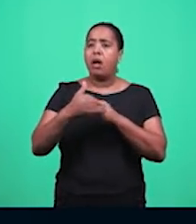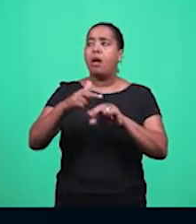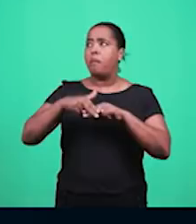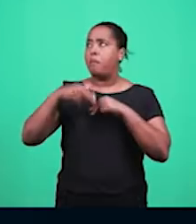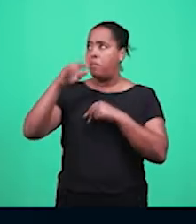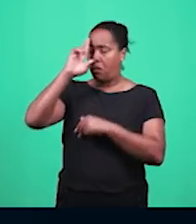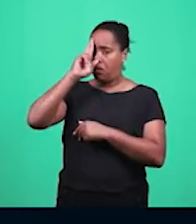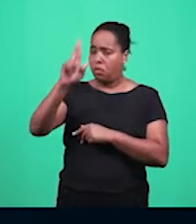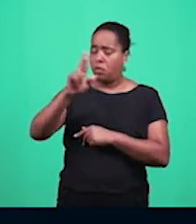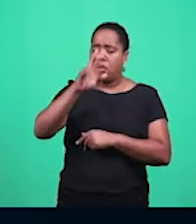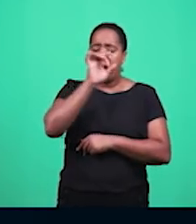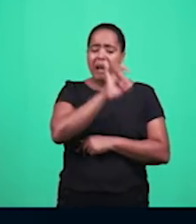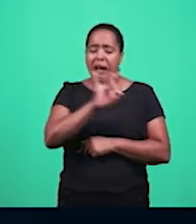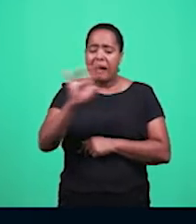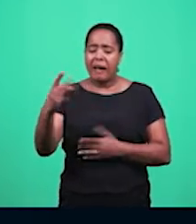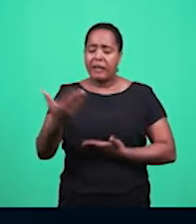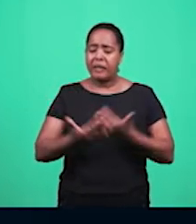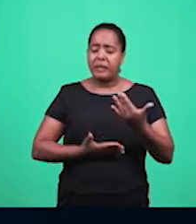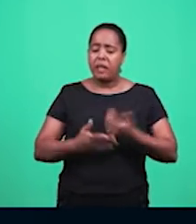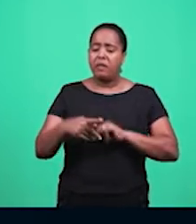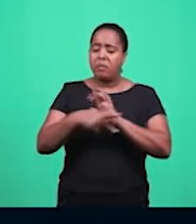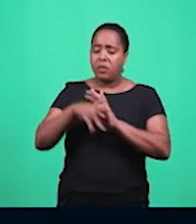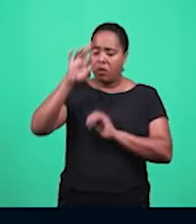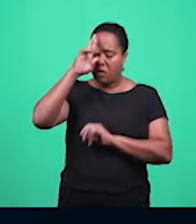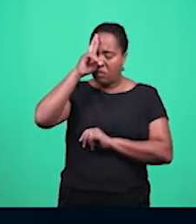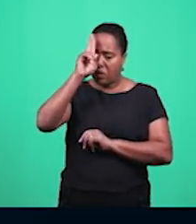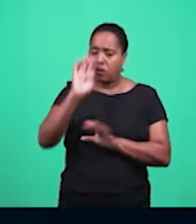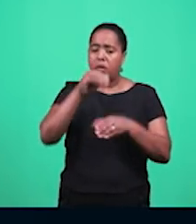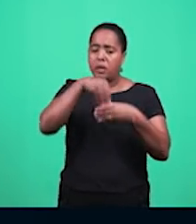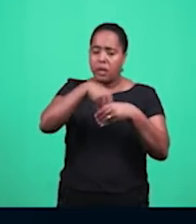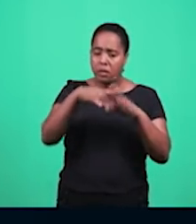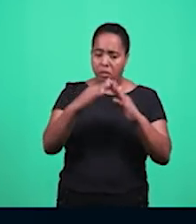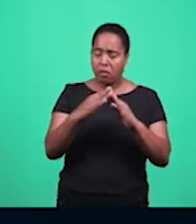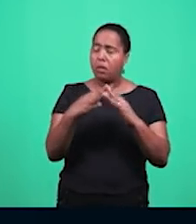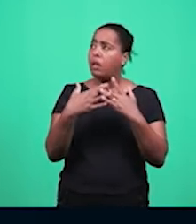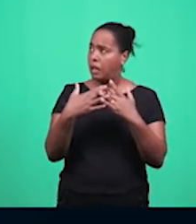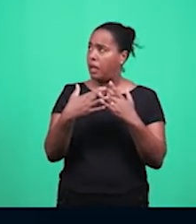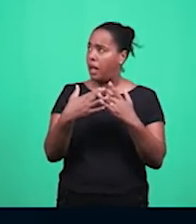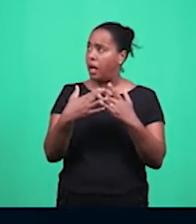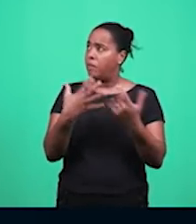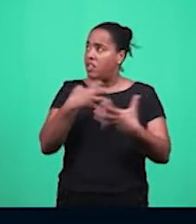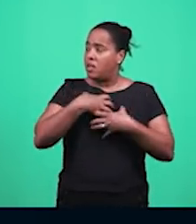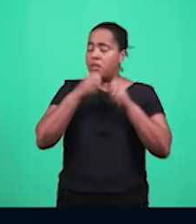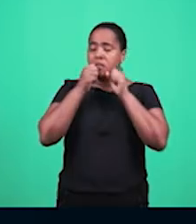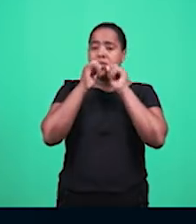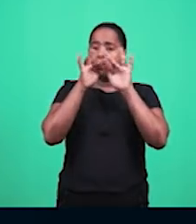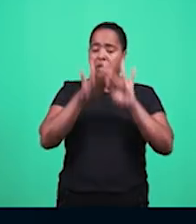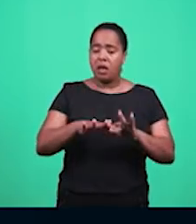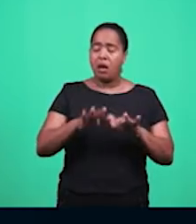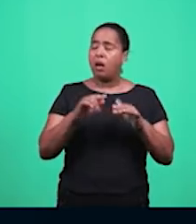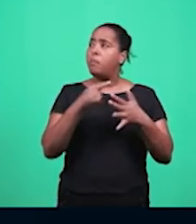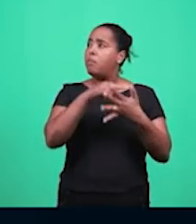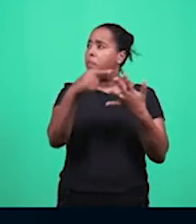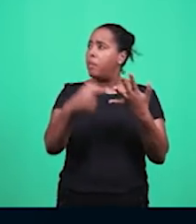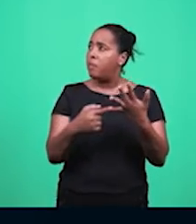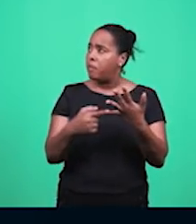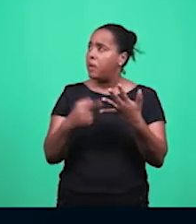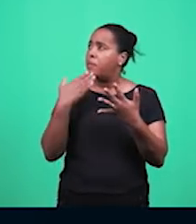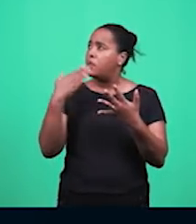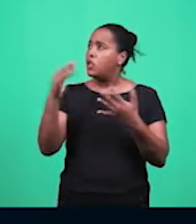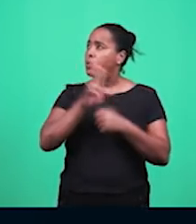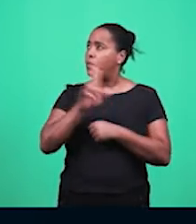está realizando tus siervos para que cada hogar para que cada siervo tuyo reciba en su hogar esta bendición nosotros colocamos este asunto